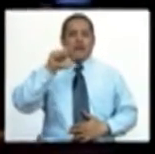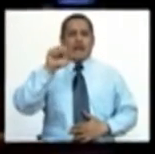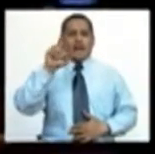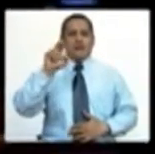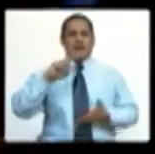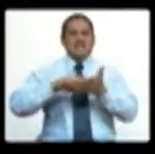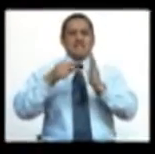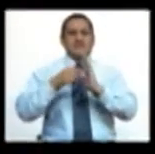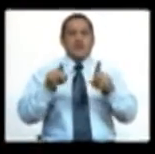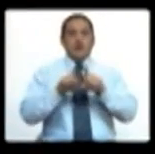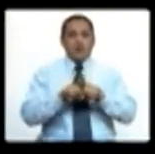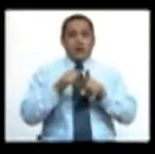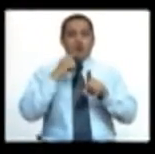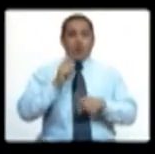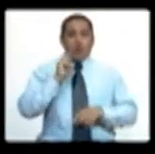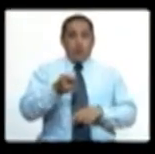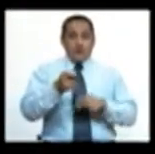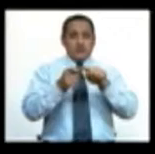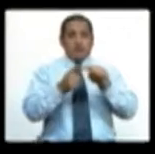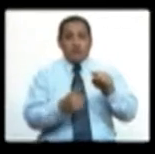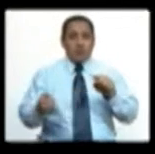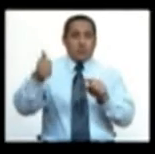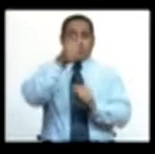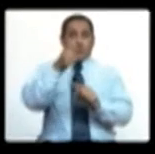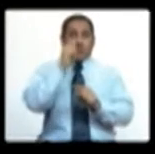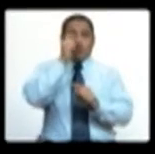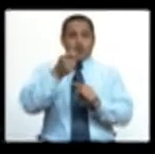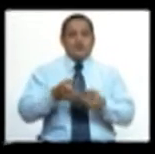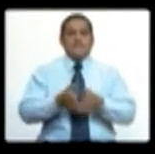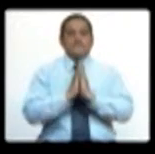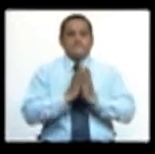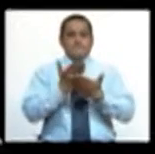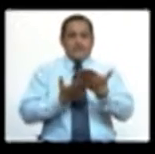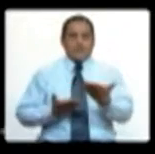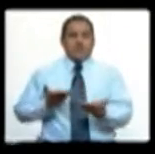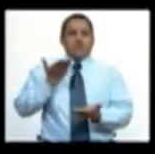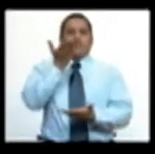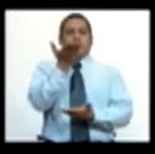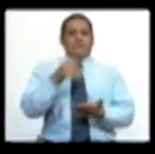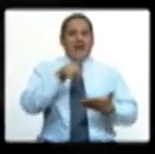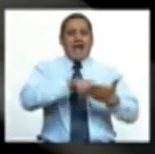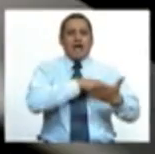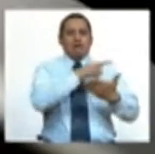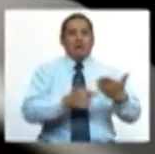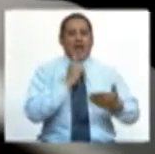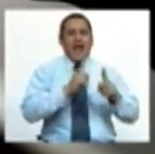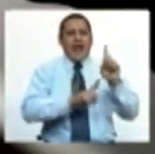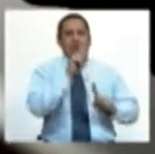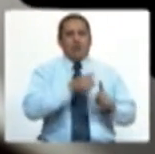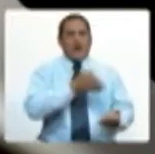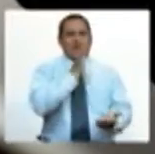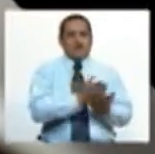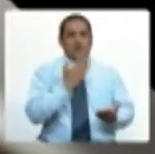Apelar significa recurrir a un juez o tribunal para que revoque, enmiende o anule una sentencia que se